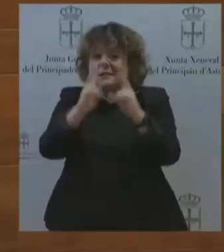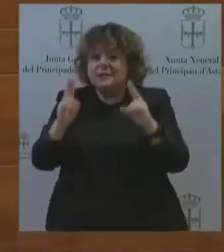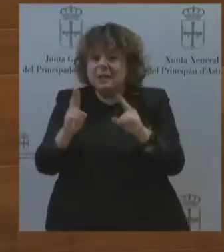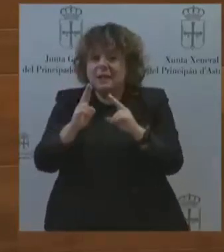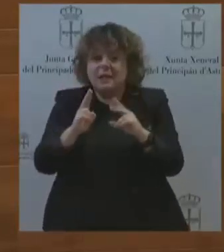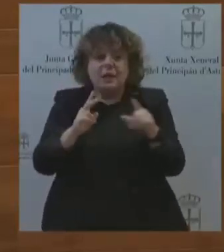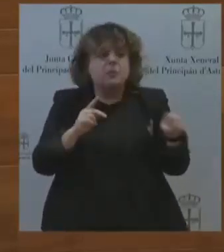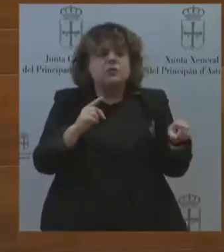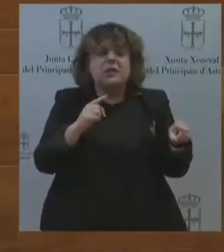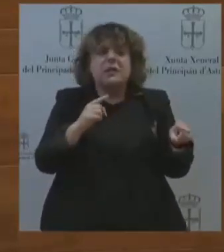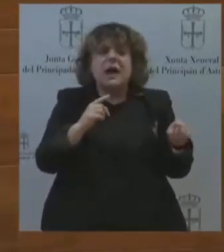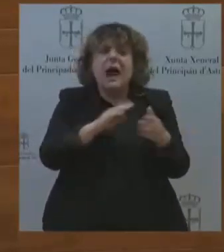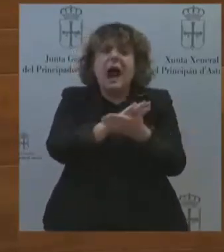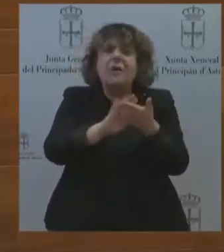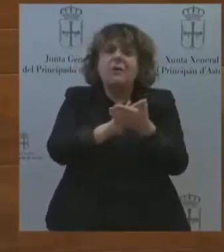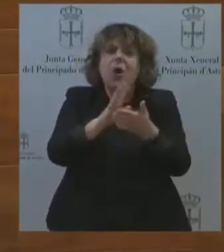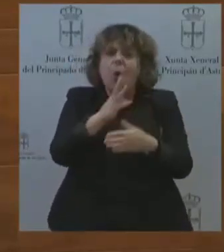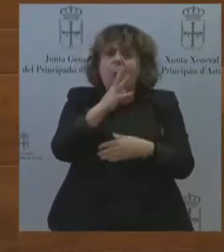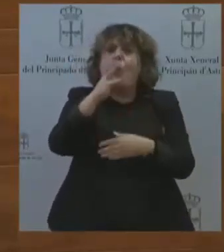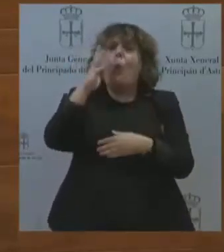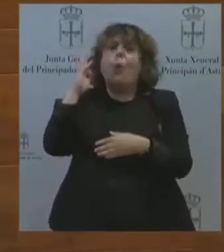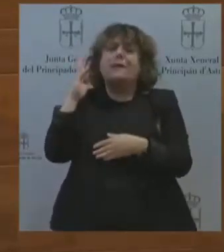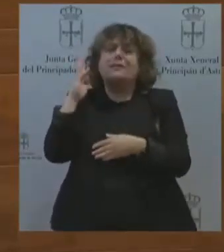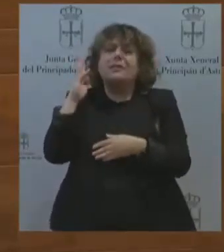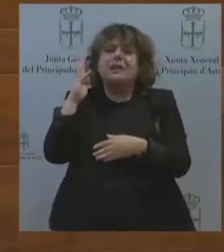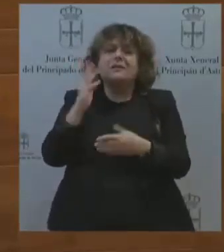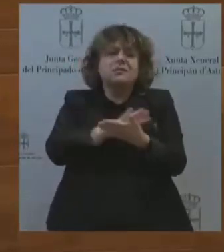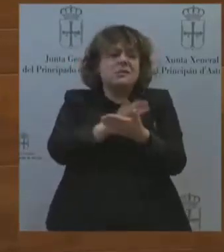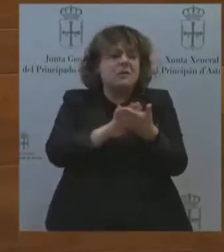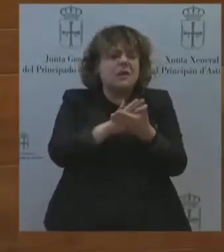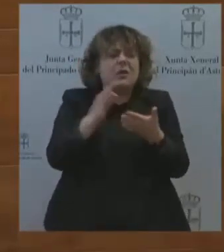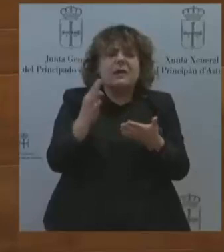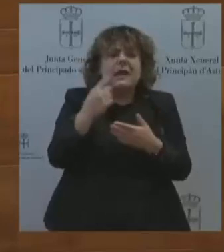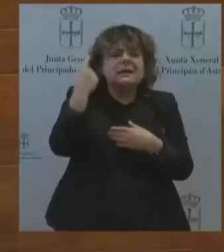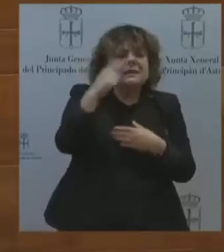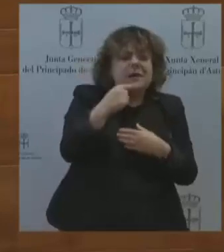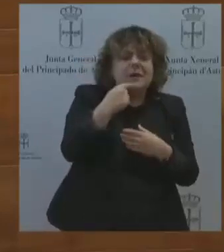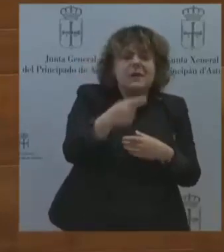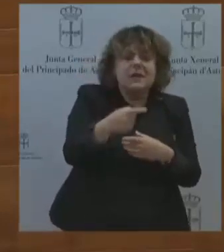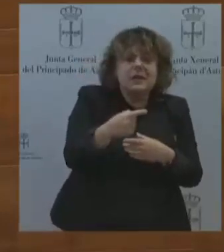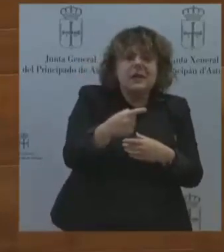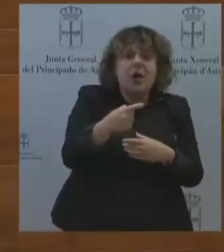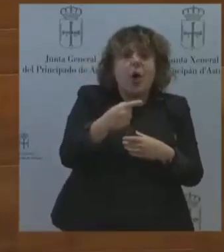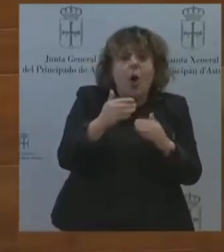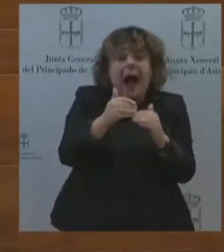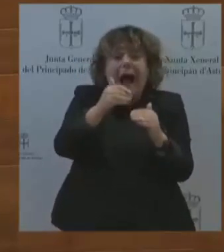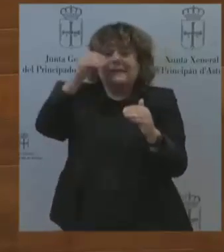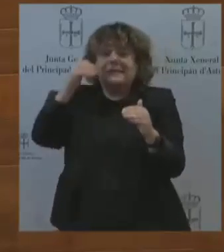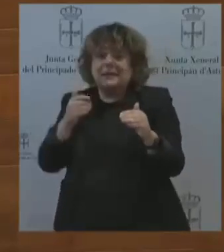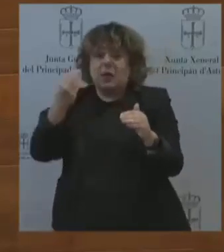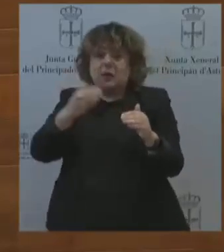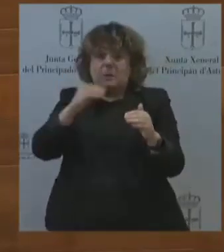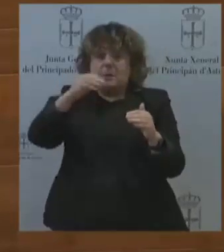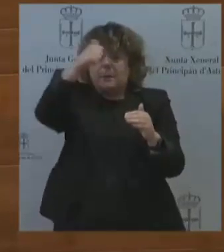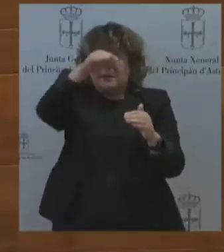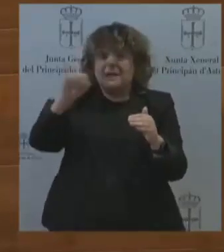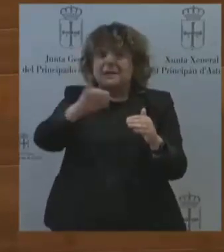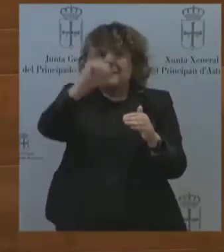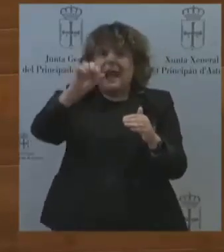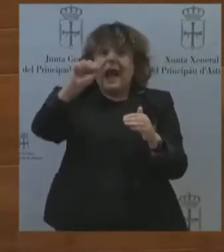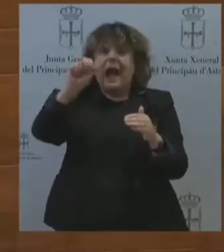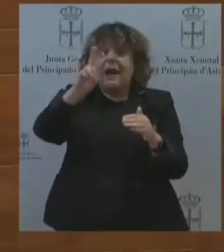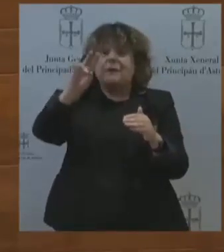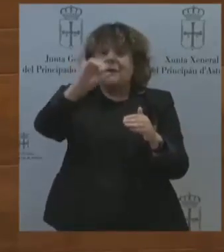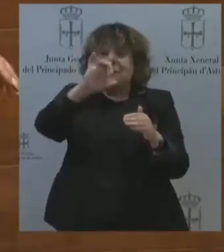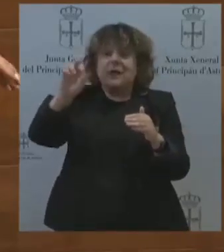un poco más lejos. ¿Sabría usted decirnos de qué habló su predecesor, Javier Fernández, en sus 2 discursos de investidura allá por el